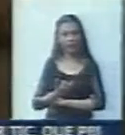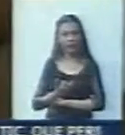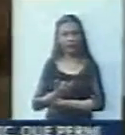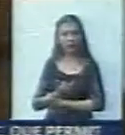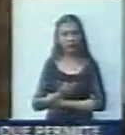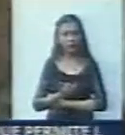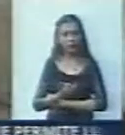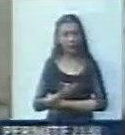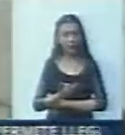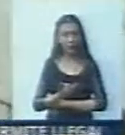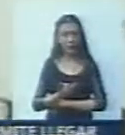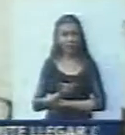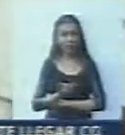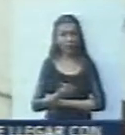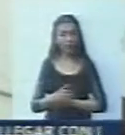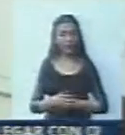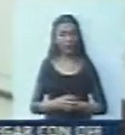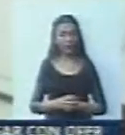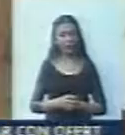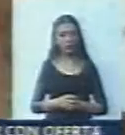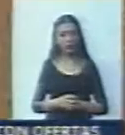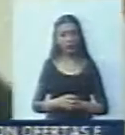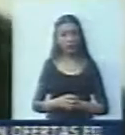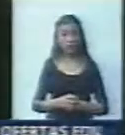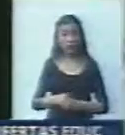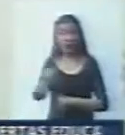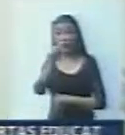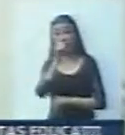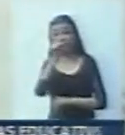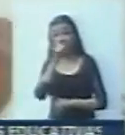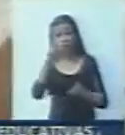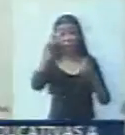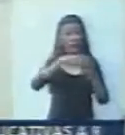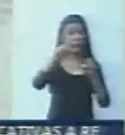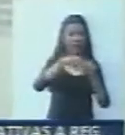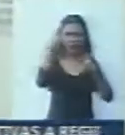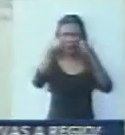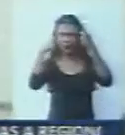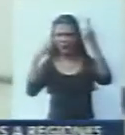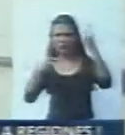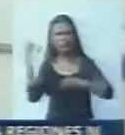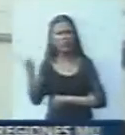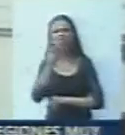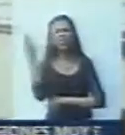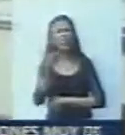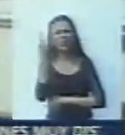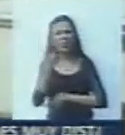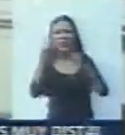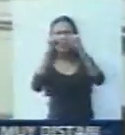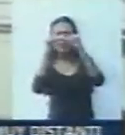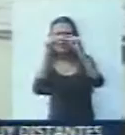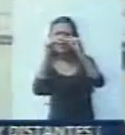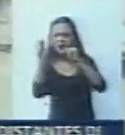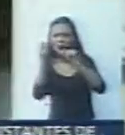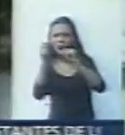una contaminación a través del consumo de bebida vencida es gravísimo. Puede ocurrir una epidemia, puede ocurrir montones de cosas, hasta